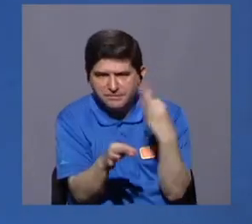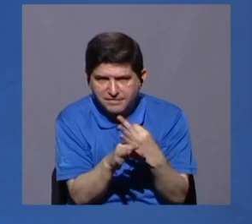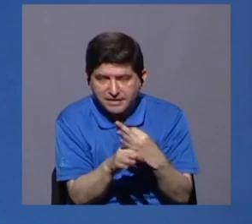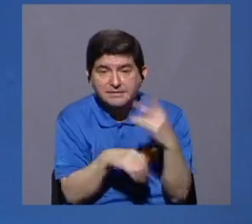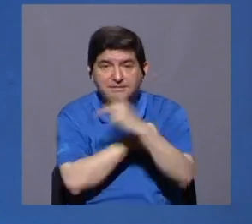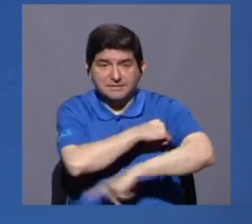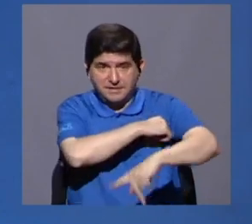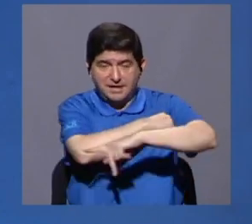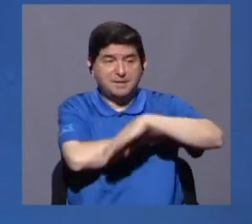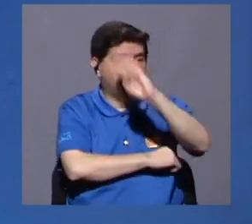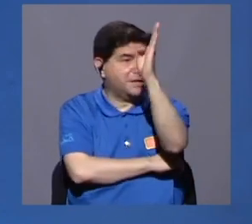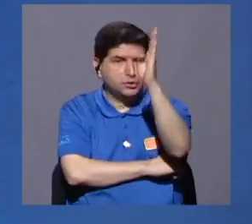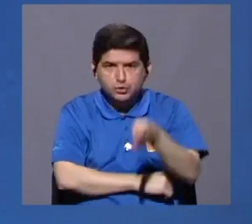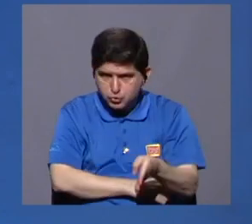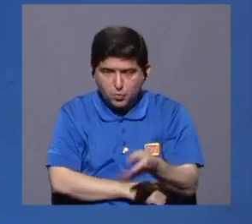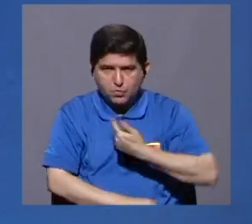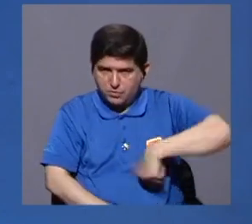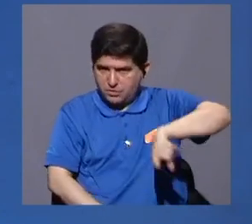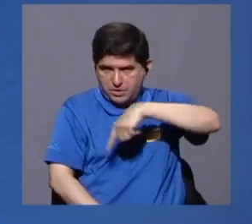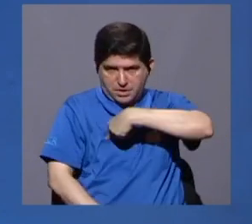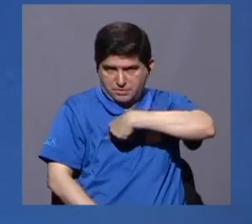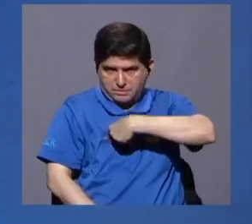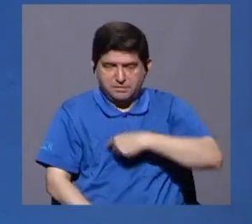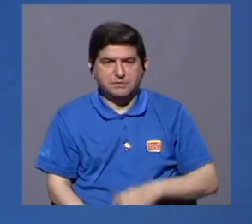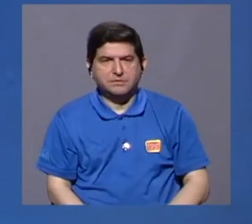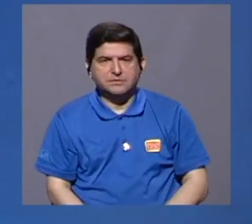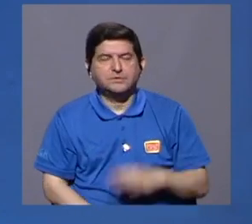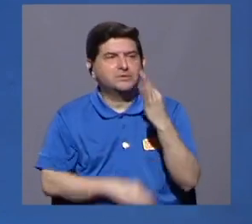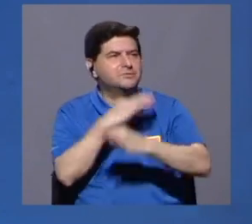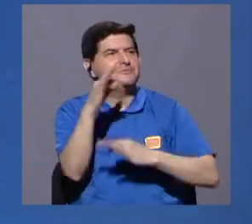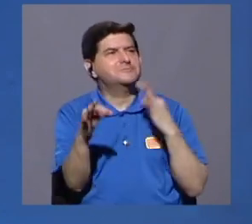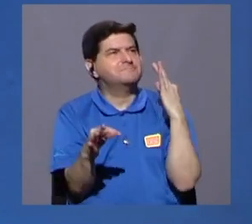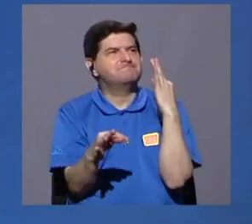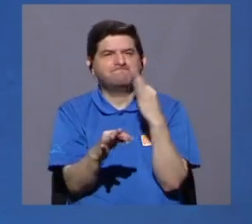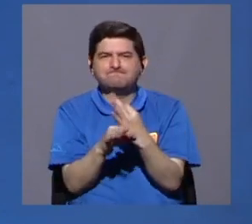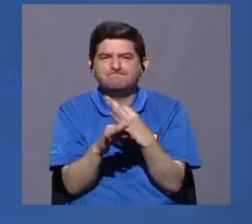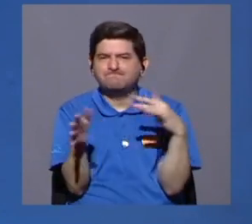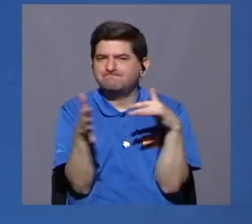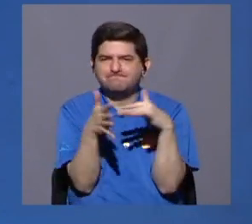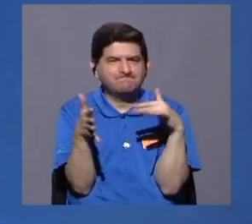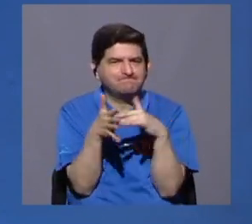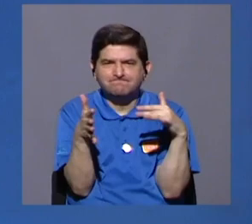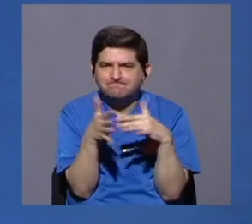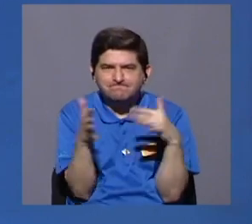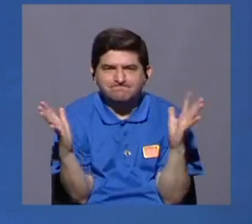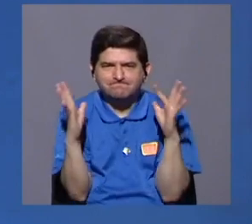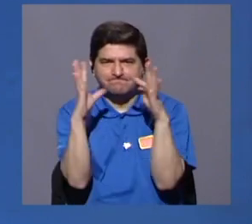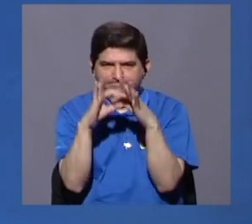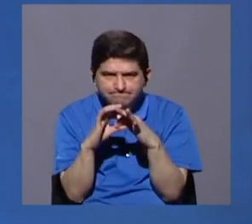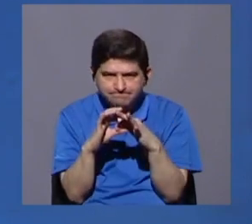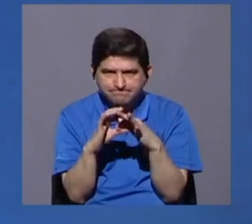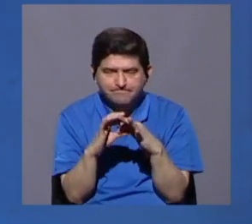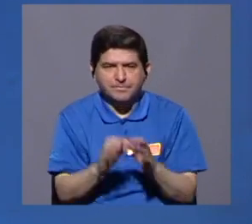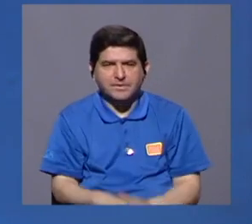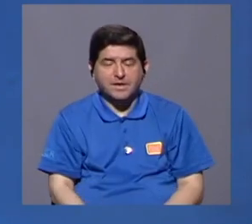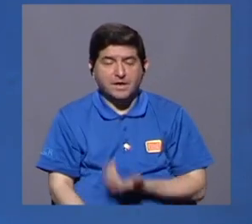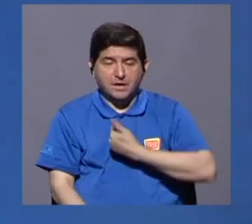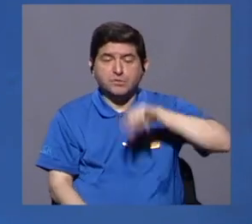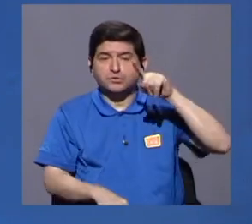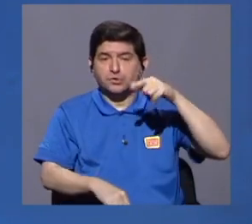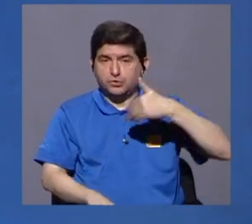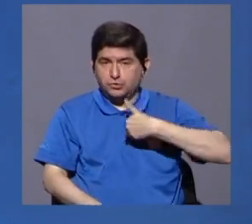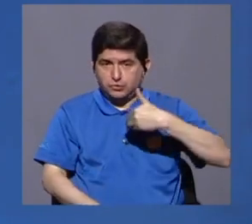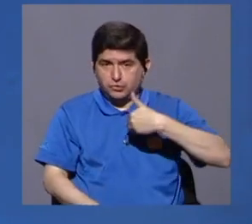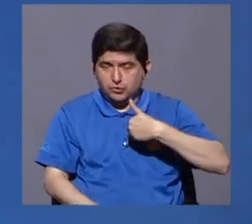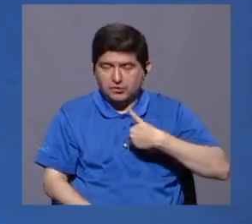nuestro país nunca hemos podido hacer el tipo de estudios al respecto porque no hemos podido tener